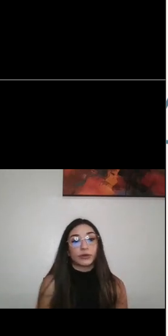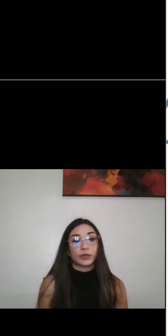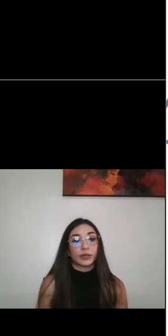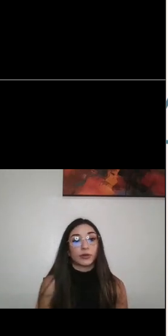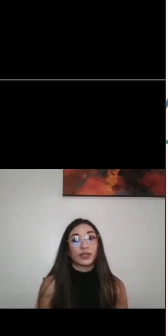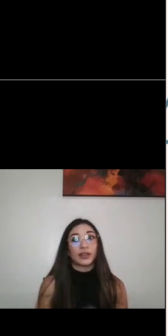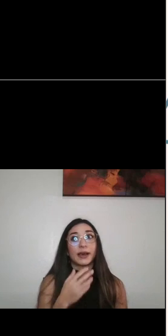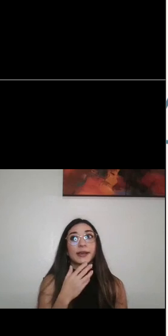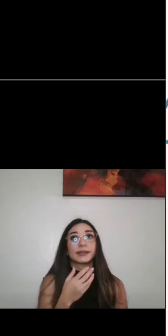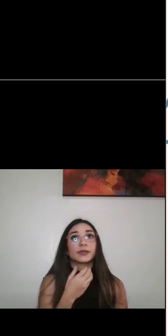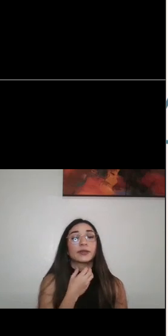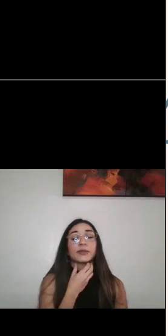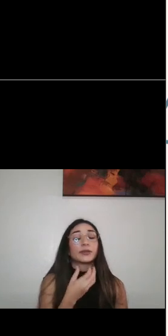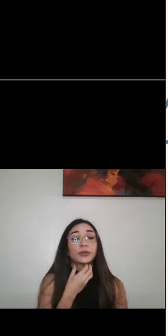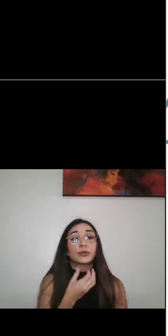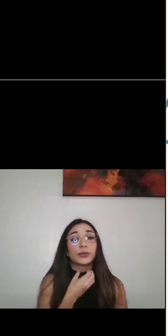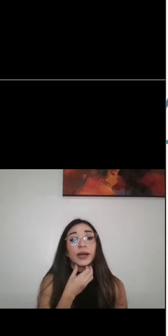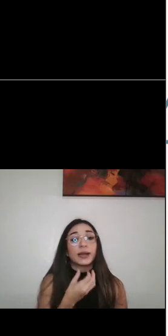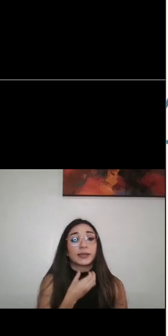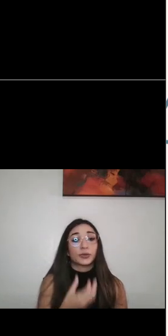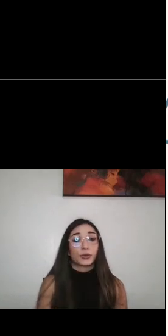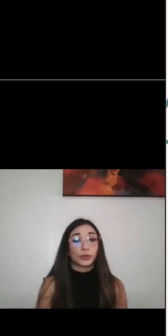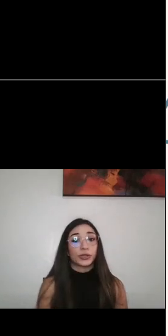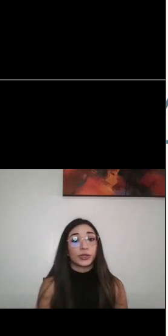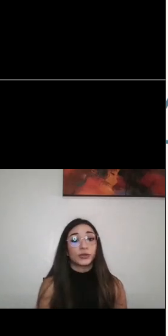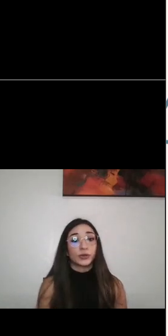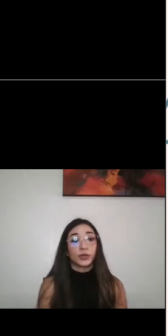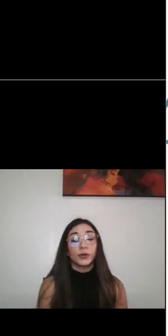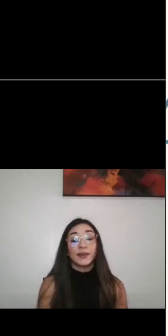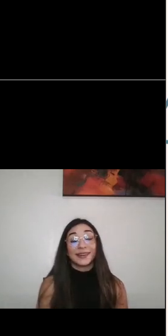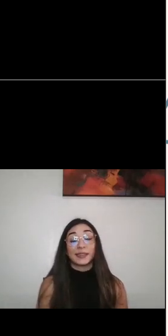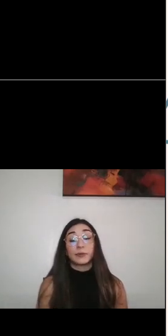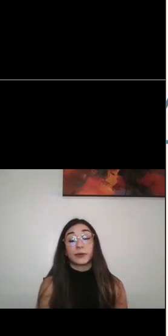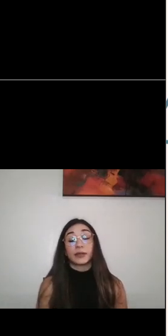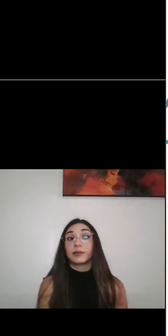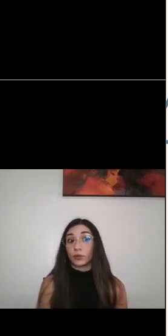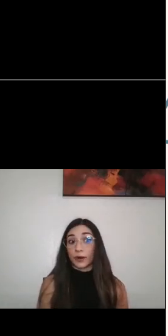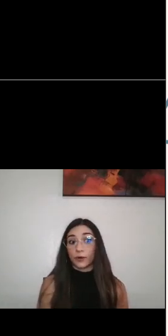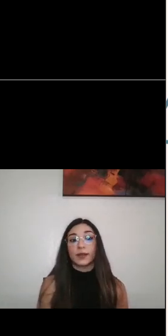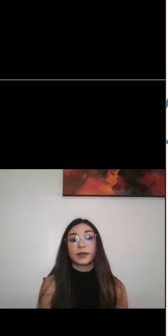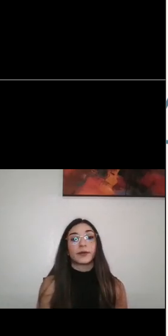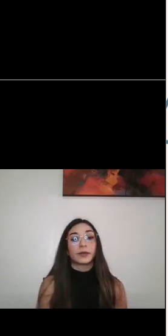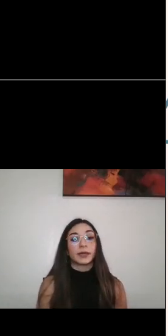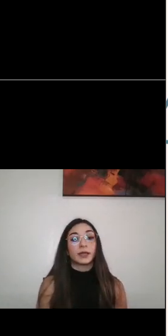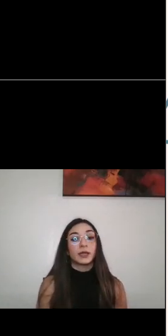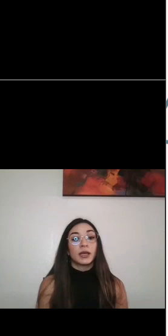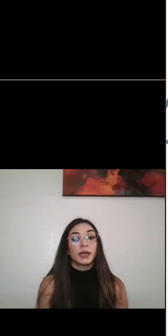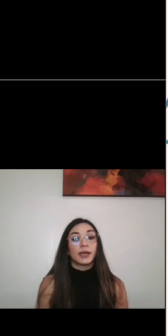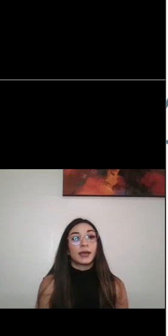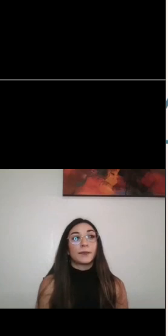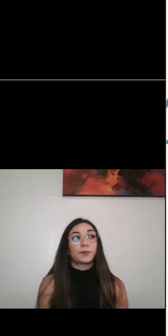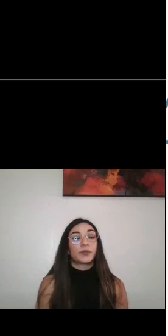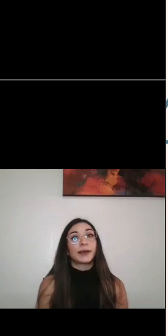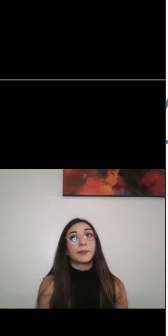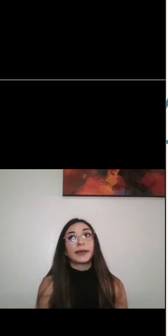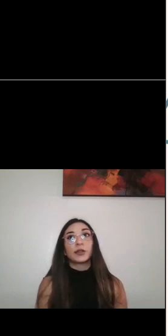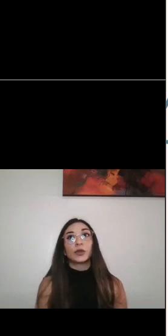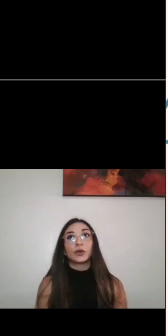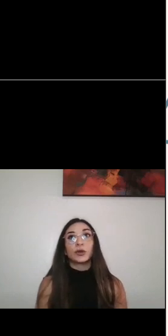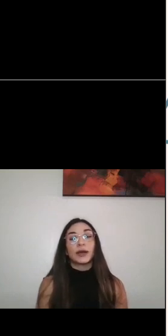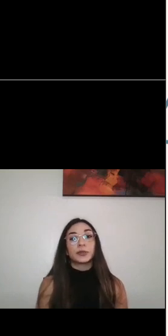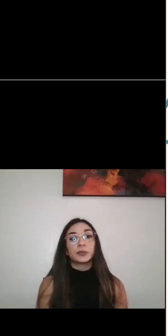disminución auditiva, o si deja de hacer sus emisiones guturales y sus producciones de sonido, es importante tomarlo en cuenta, ¿verdad?